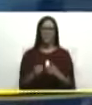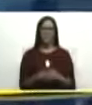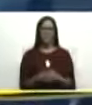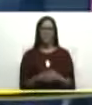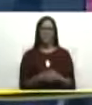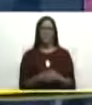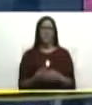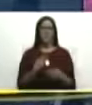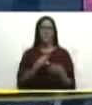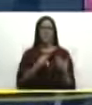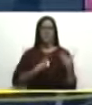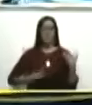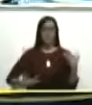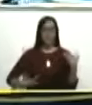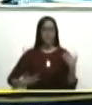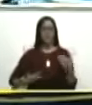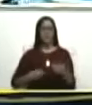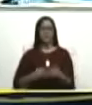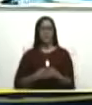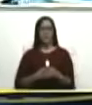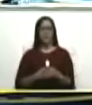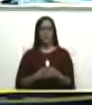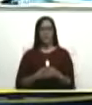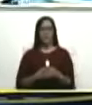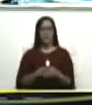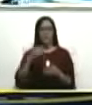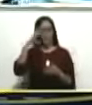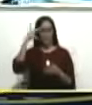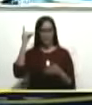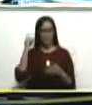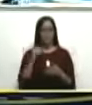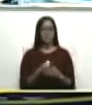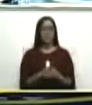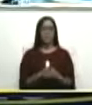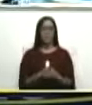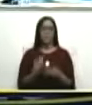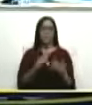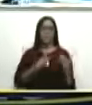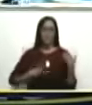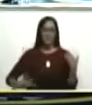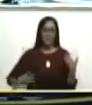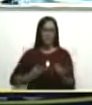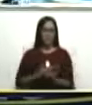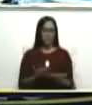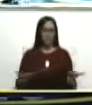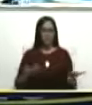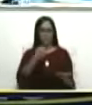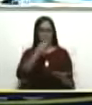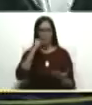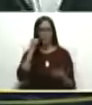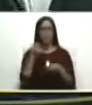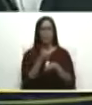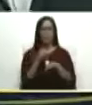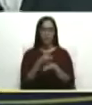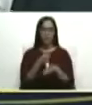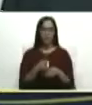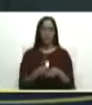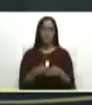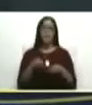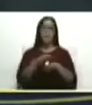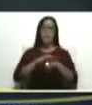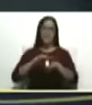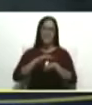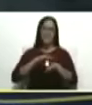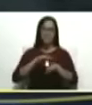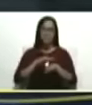vicepresidenta ejecutiva de la República Bolivariana de Venezuela, vicepresidentes y vicepresidentas de gobierno, ministros,